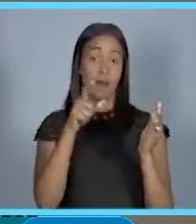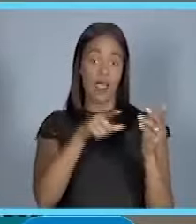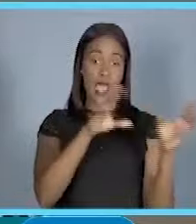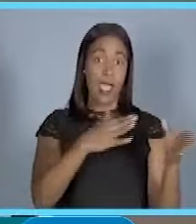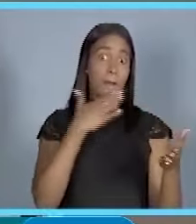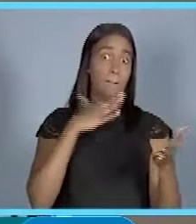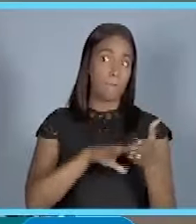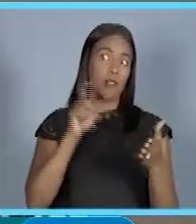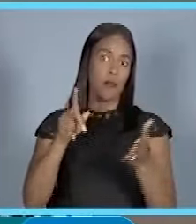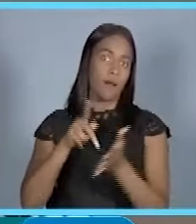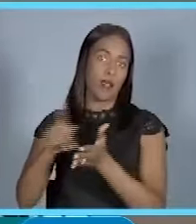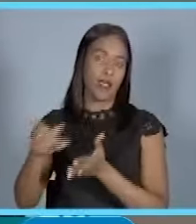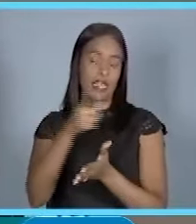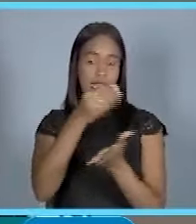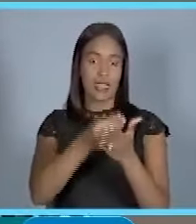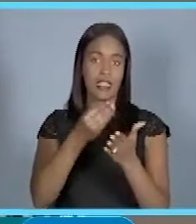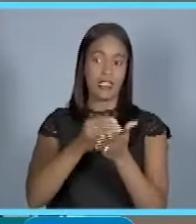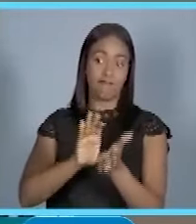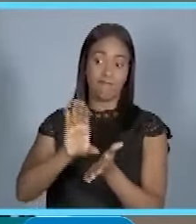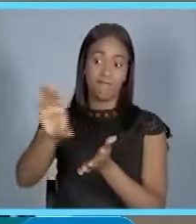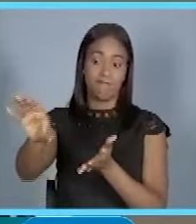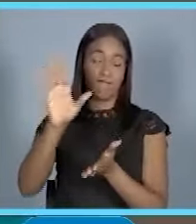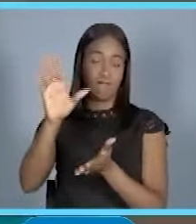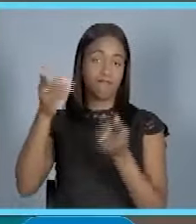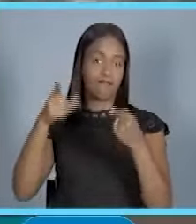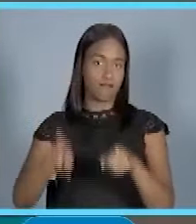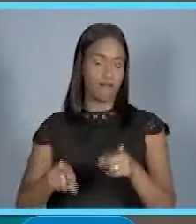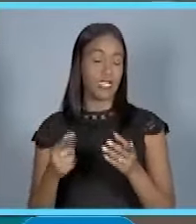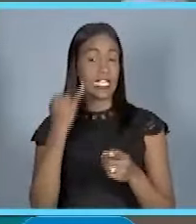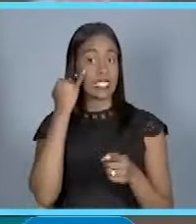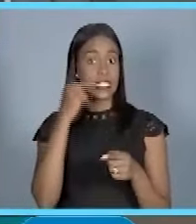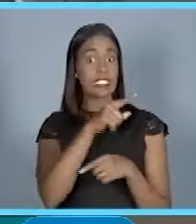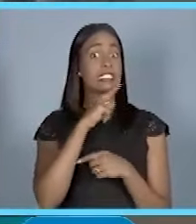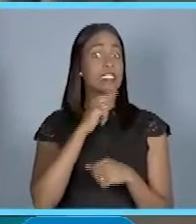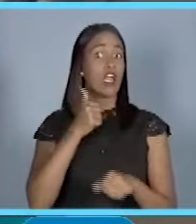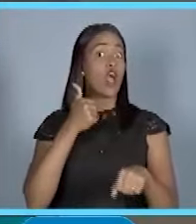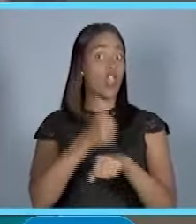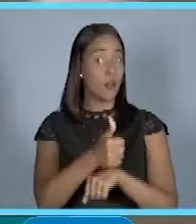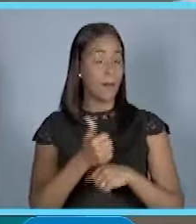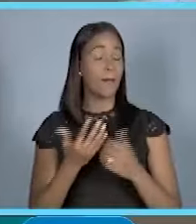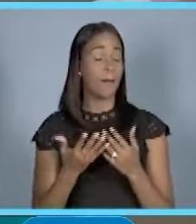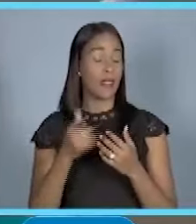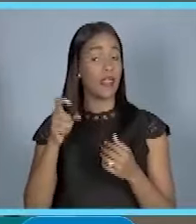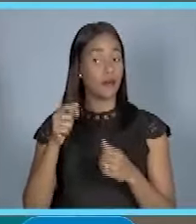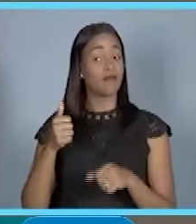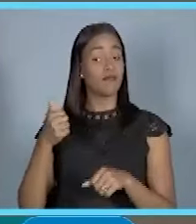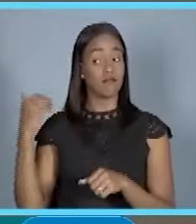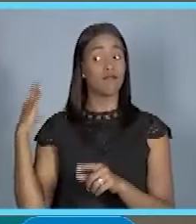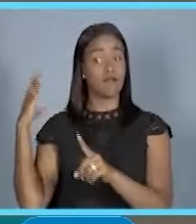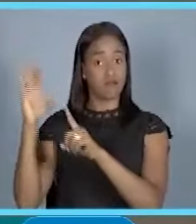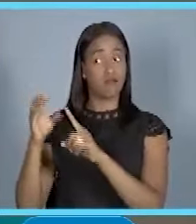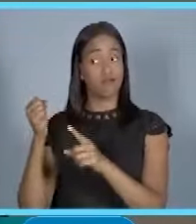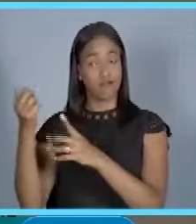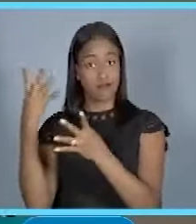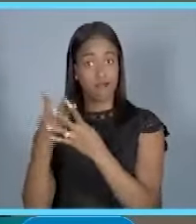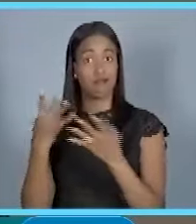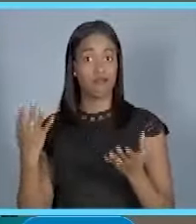hizo, que ese dinero que sea devuelto donde tenga que ir. Si son culpables, pues que paguen. Y